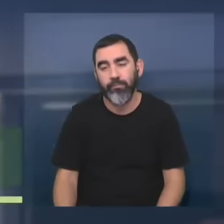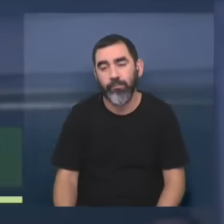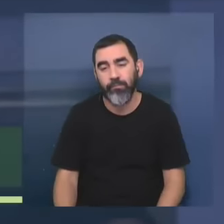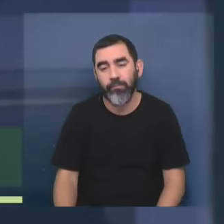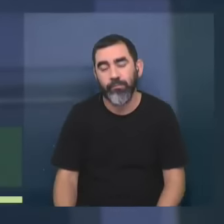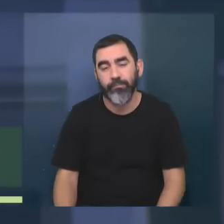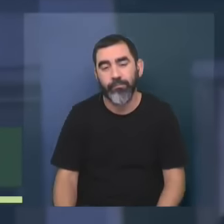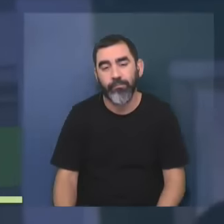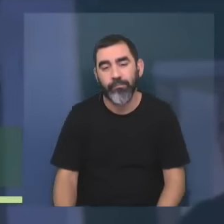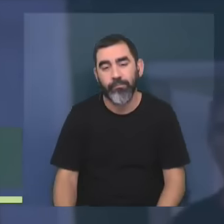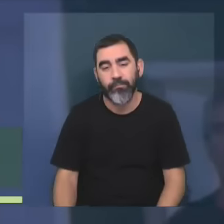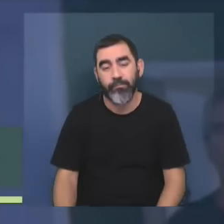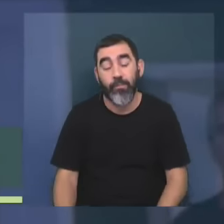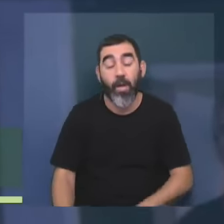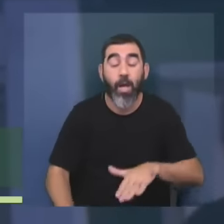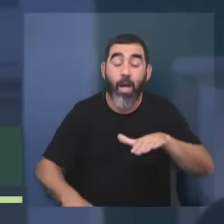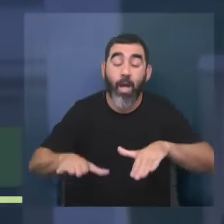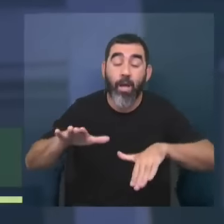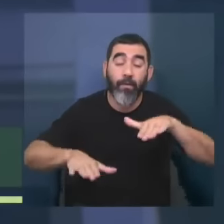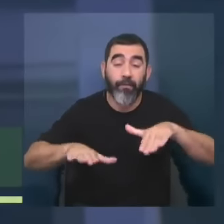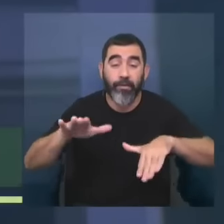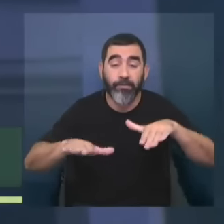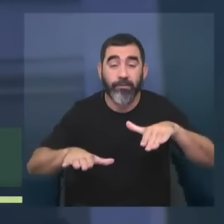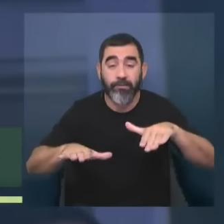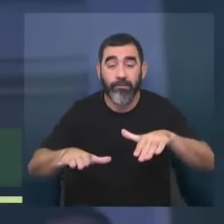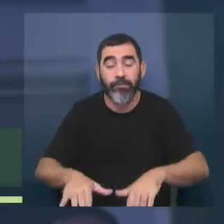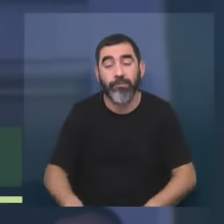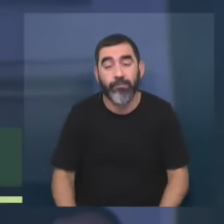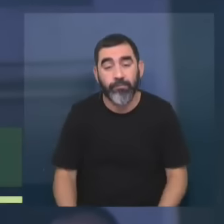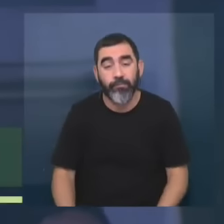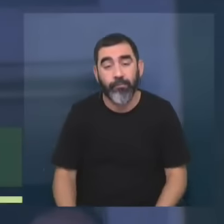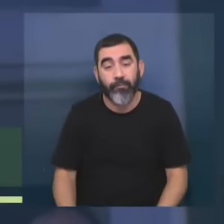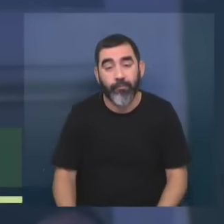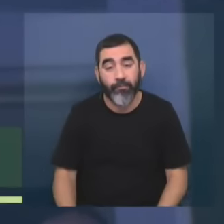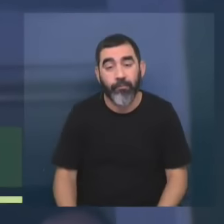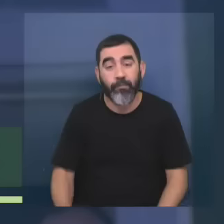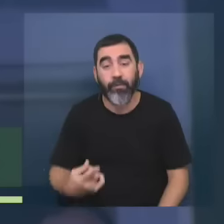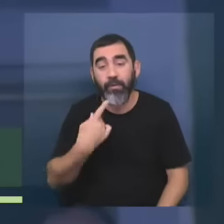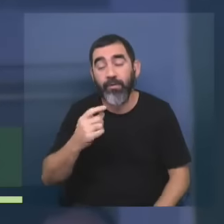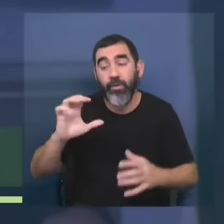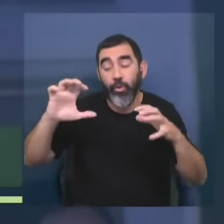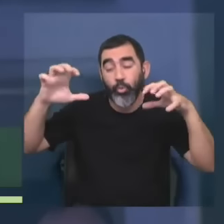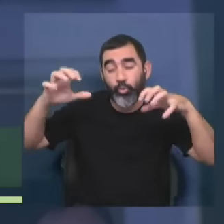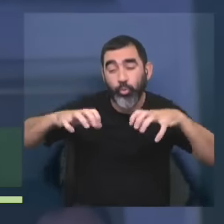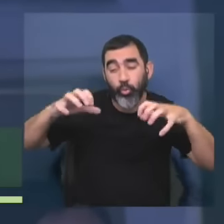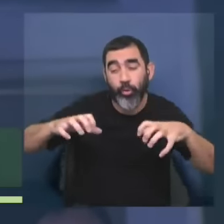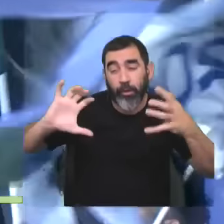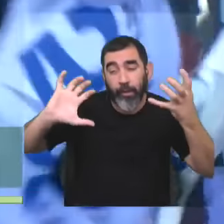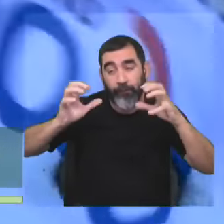pronósticos vieron que a veces el pronóstico dice que va a llover y